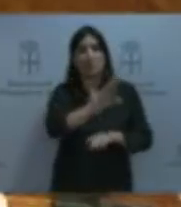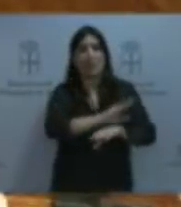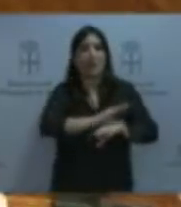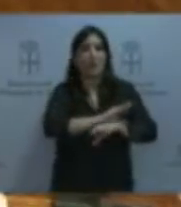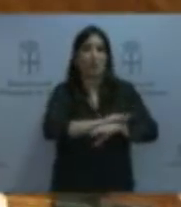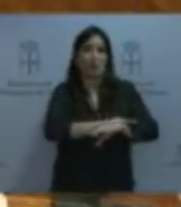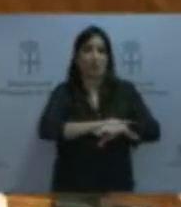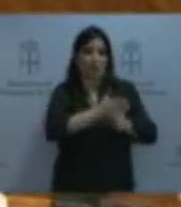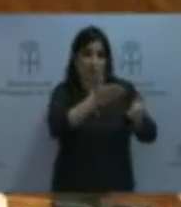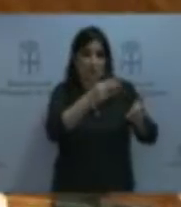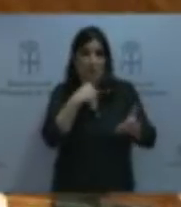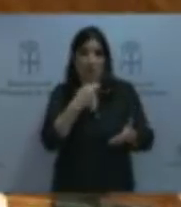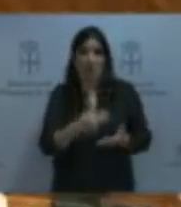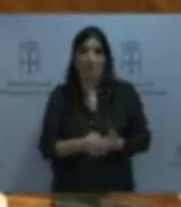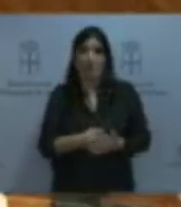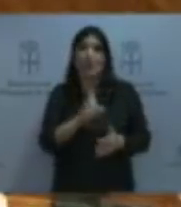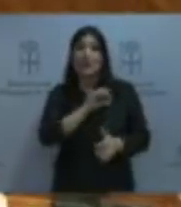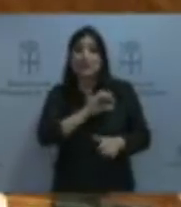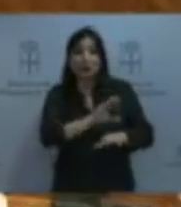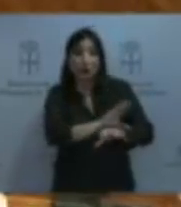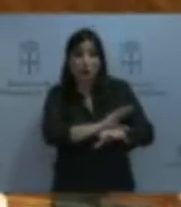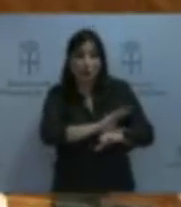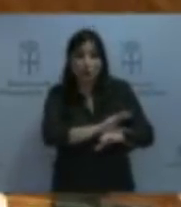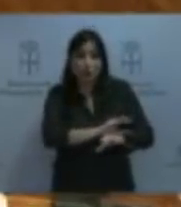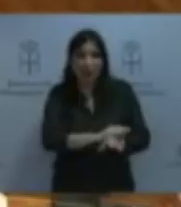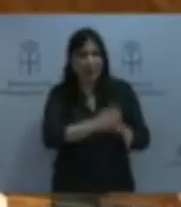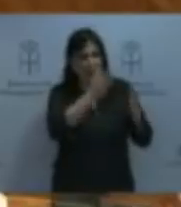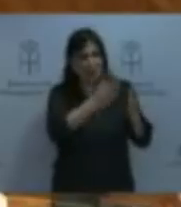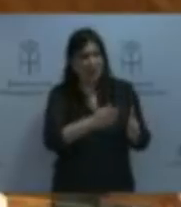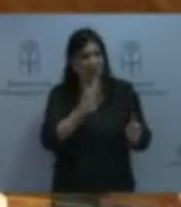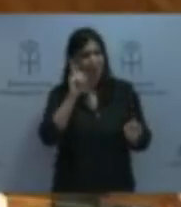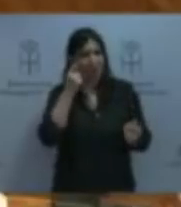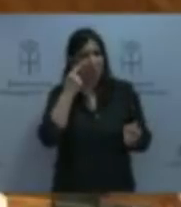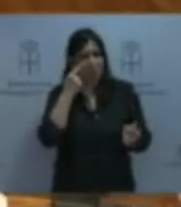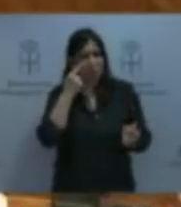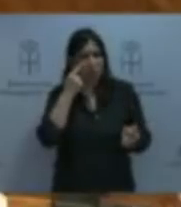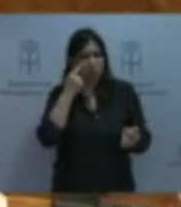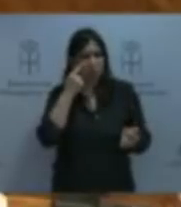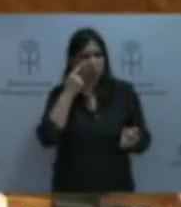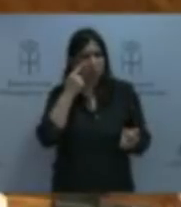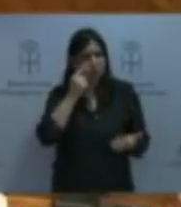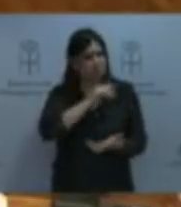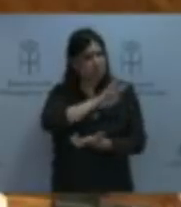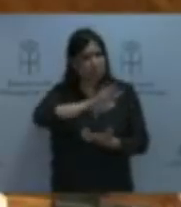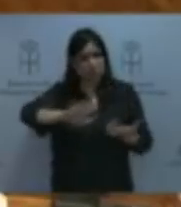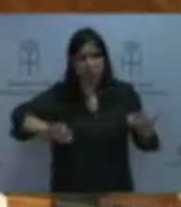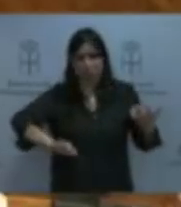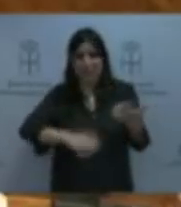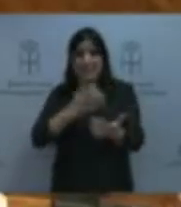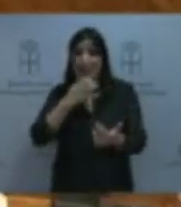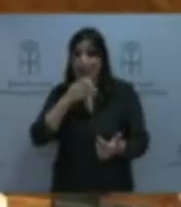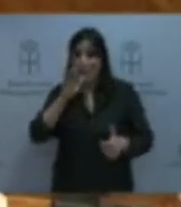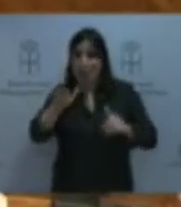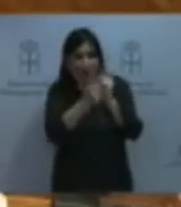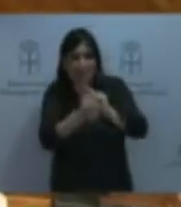conselleiro, é consciente del desbaraxuste que supón cambiar en metade da convocatoria el destín de les places de atención primaria